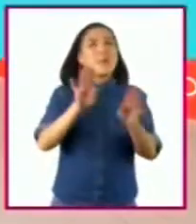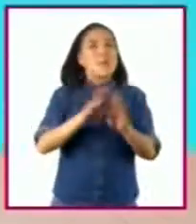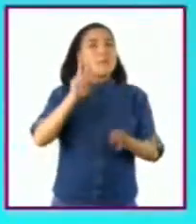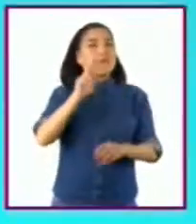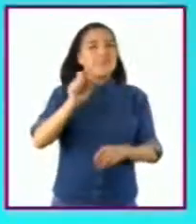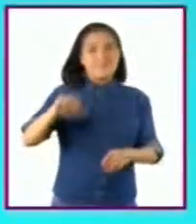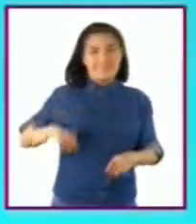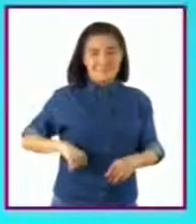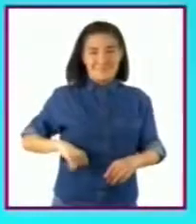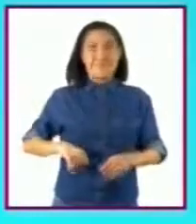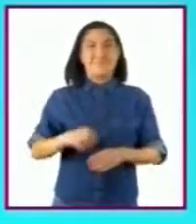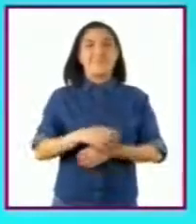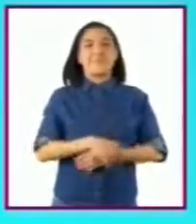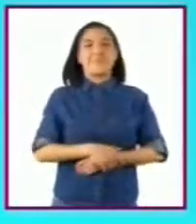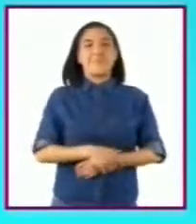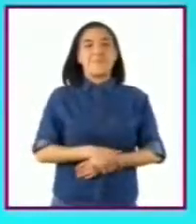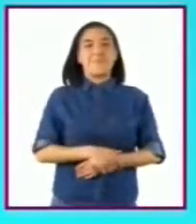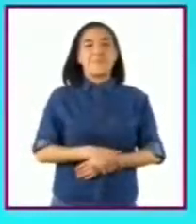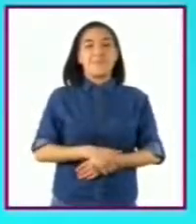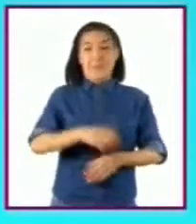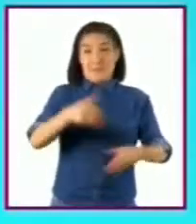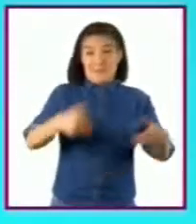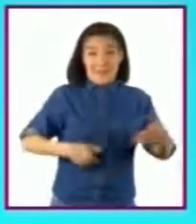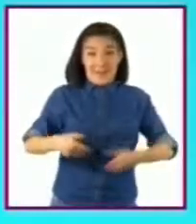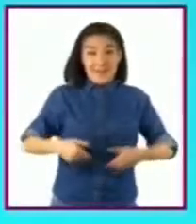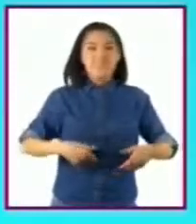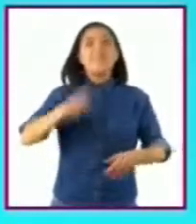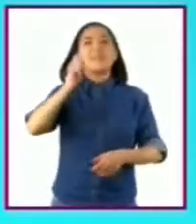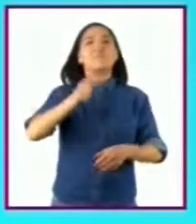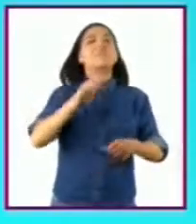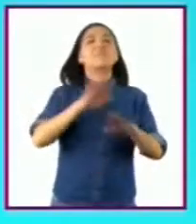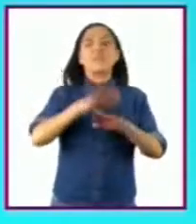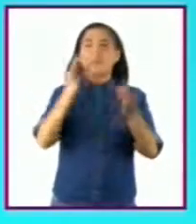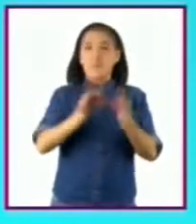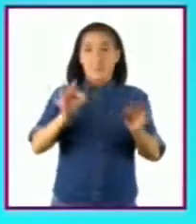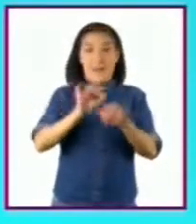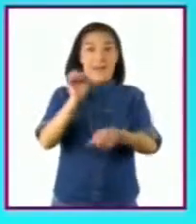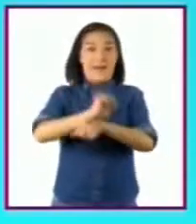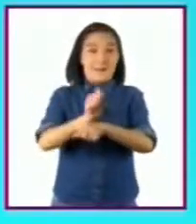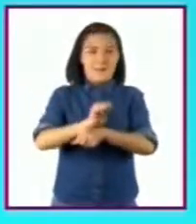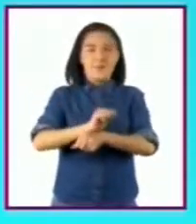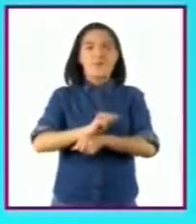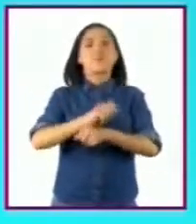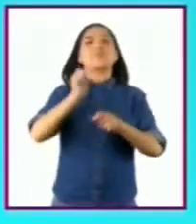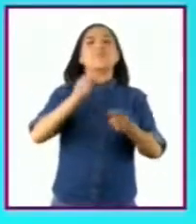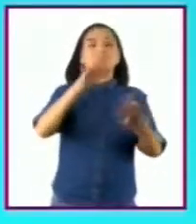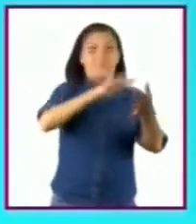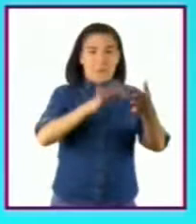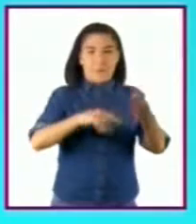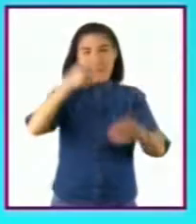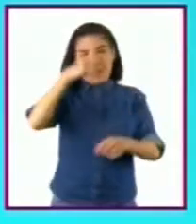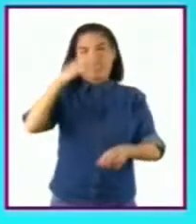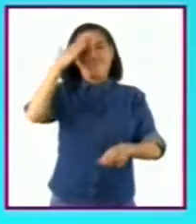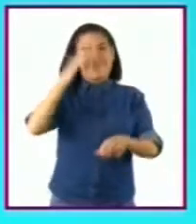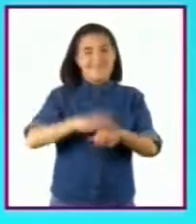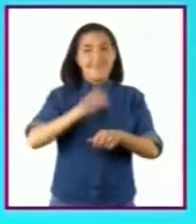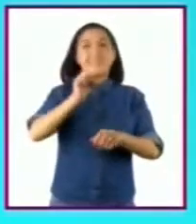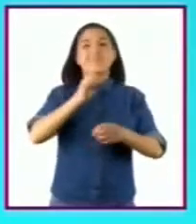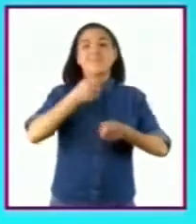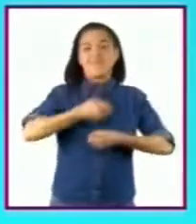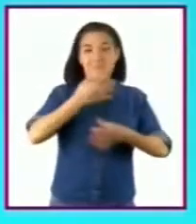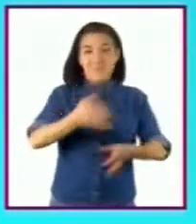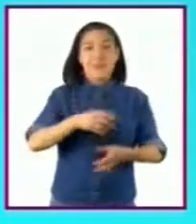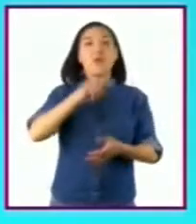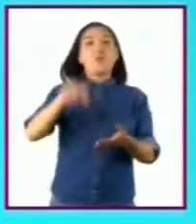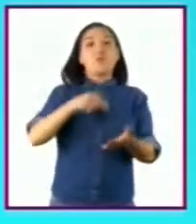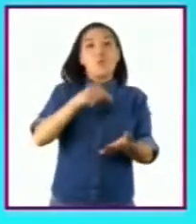alguno. En el teatro, los principales elementos son actor, guión, espacio y tiempo. Esto se